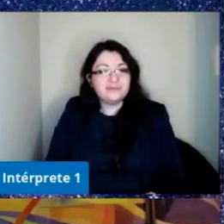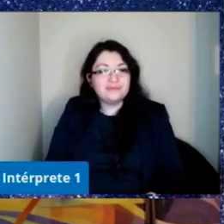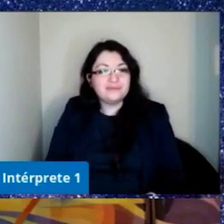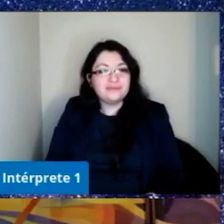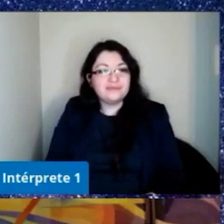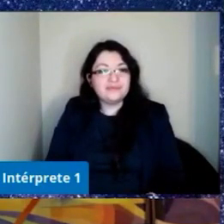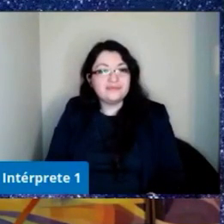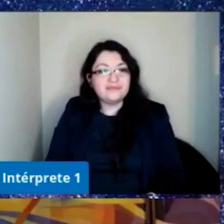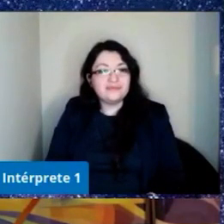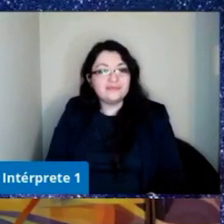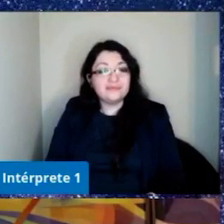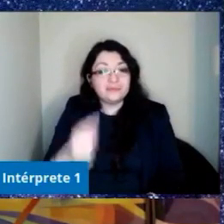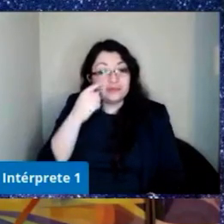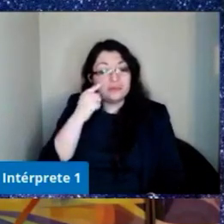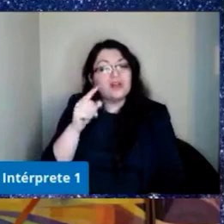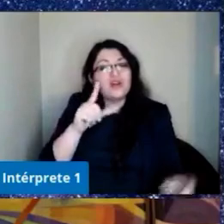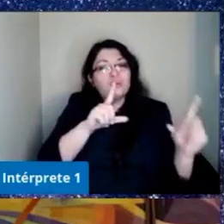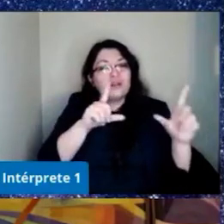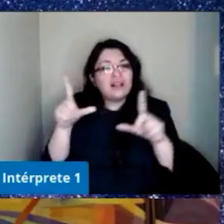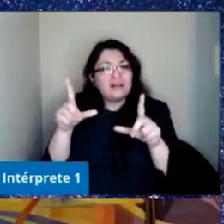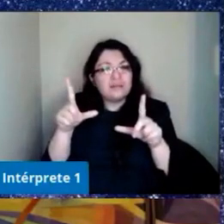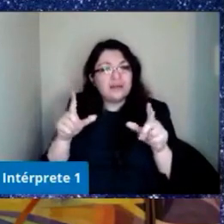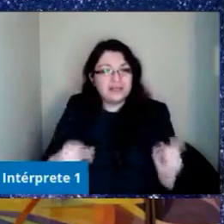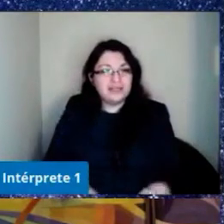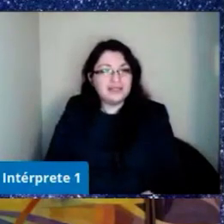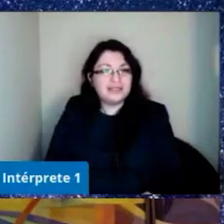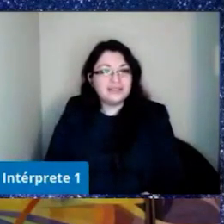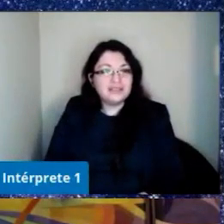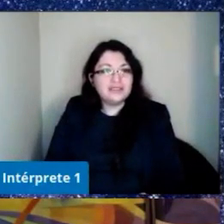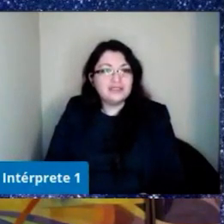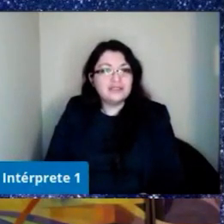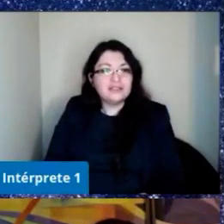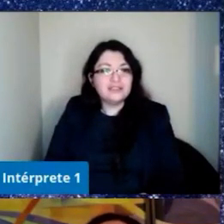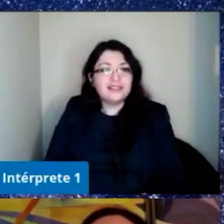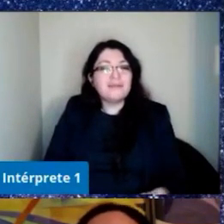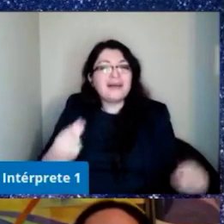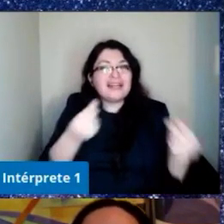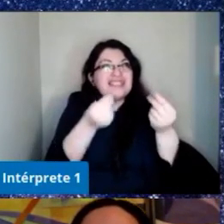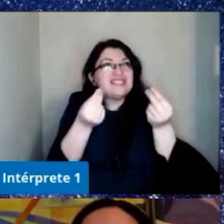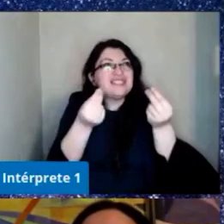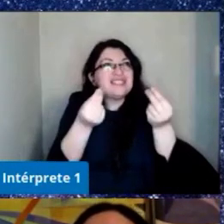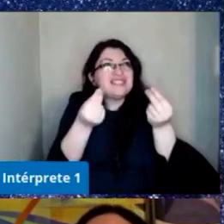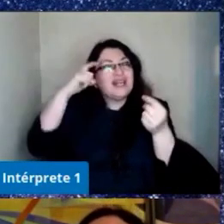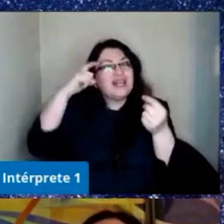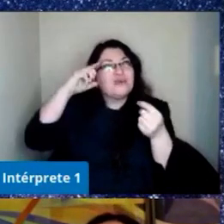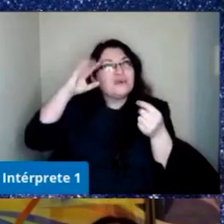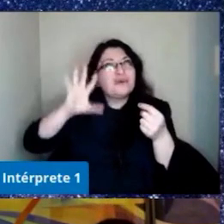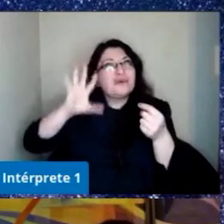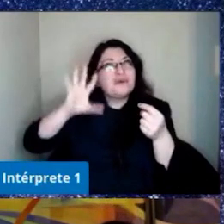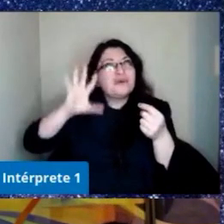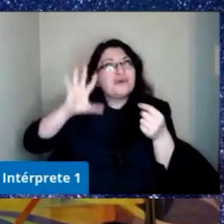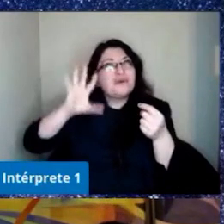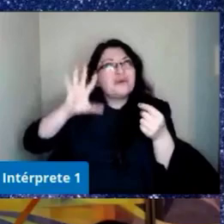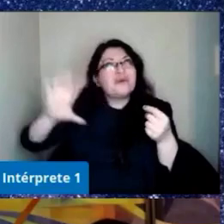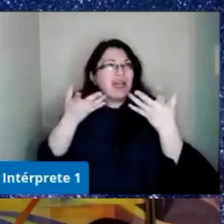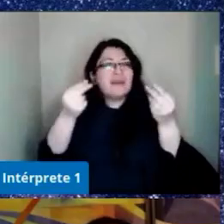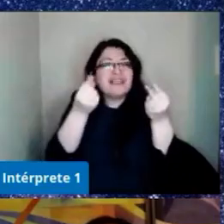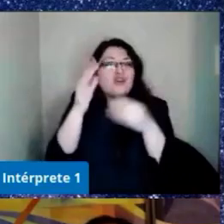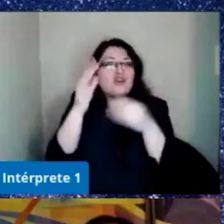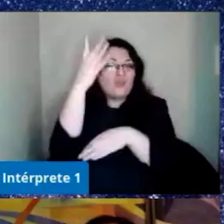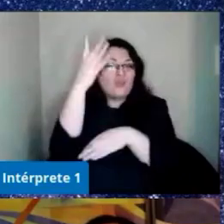viene a continuación, van a ver que en realidad lo que tengo yo en mi mente con respecto a cómo ha ido creciendo es la idea de un árbol,